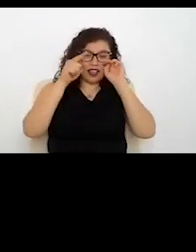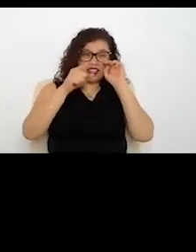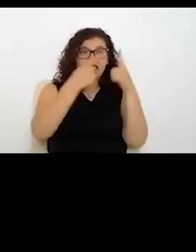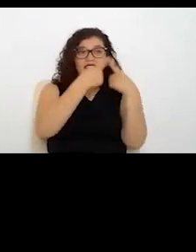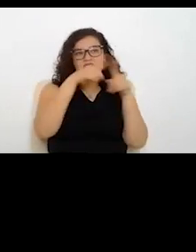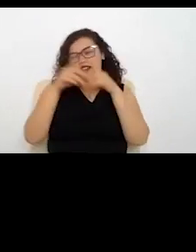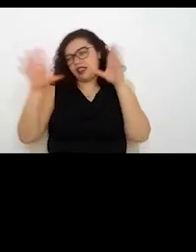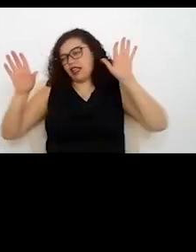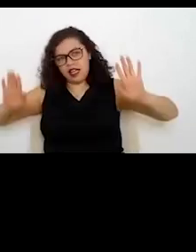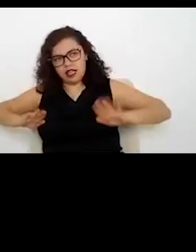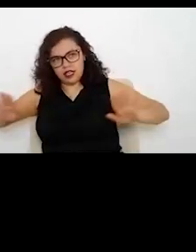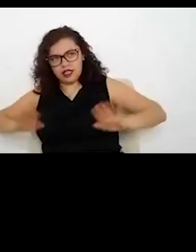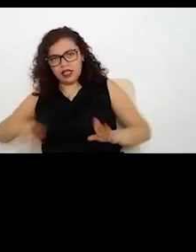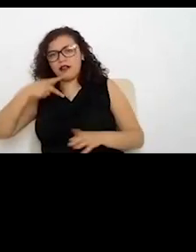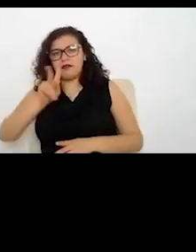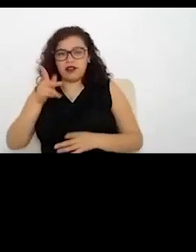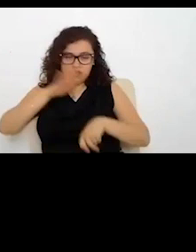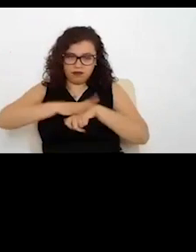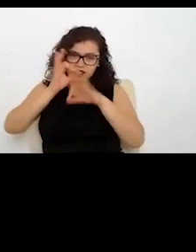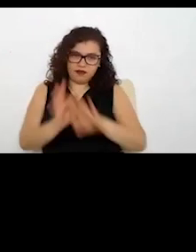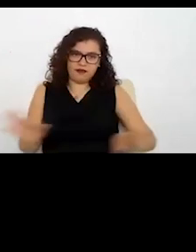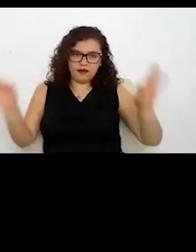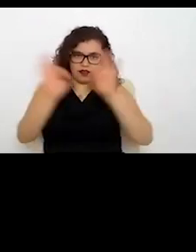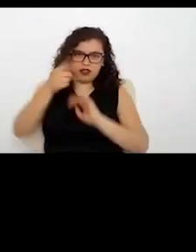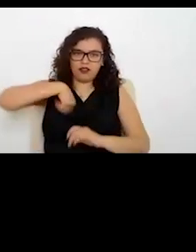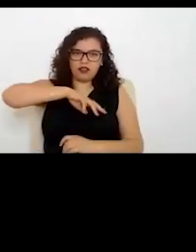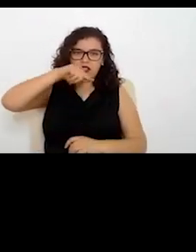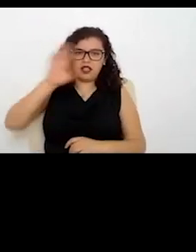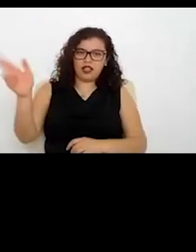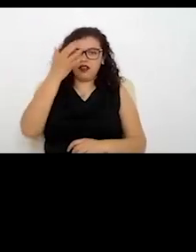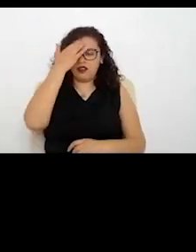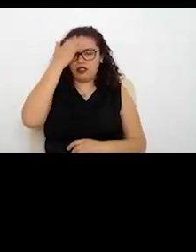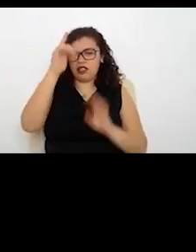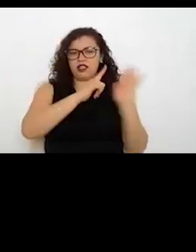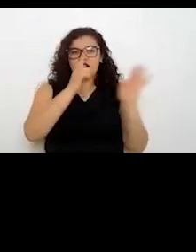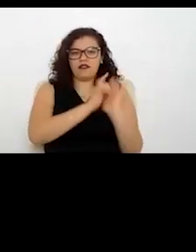distintos elementos. Sin embargo, estos son los principales, que es los que reconoce nuestra Ley Federal del Trabajo.